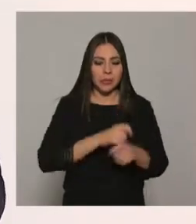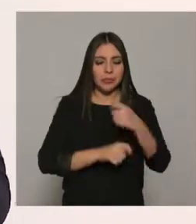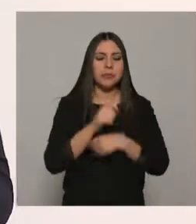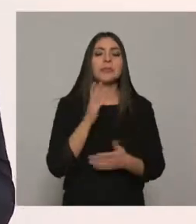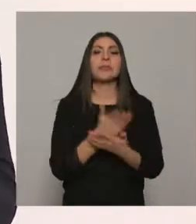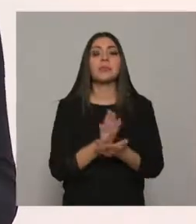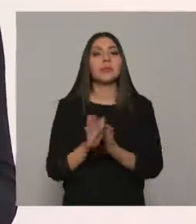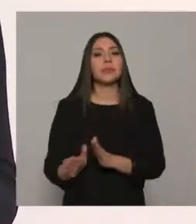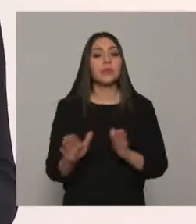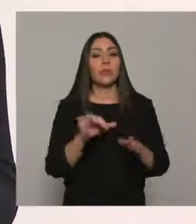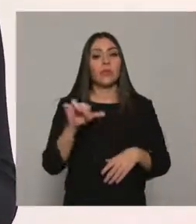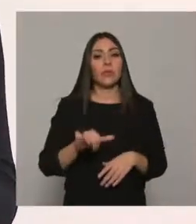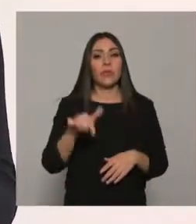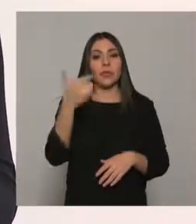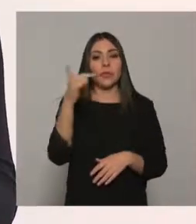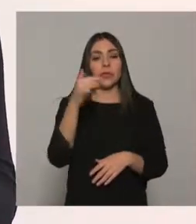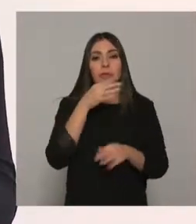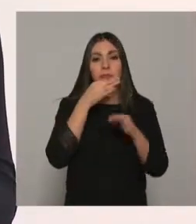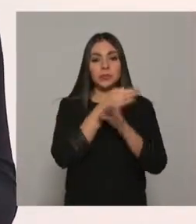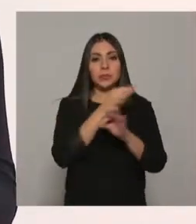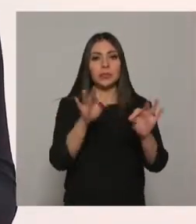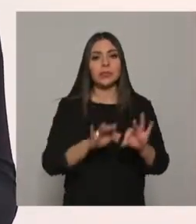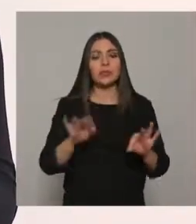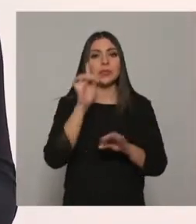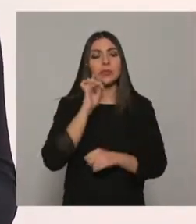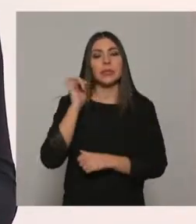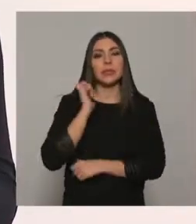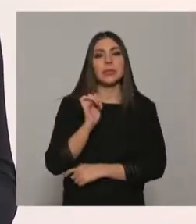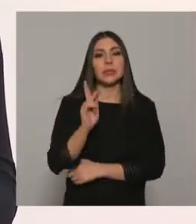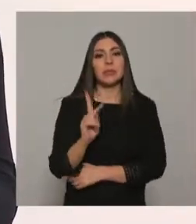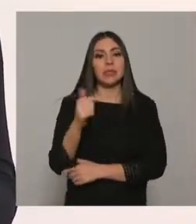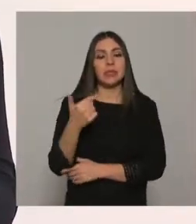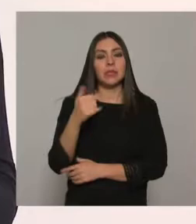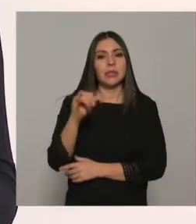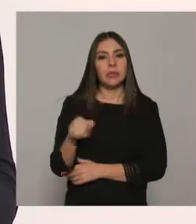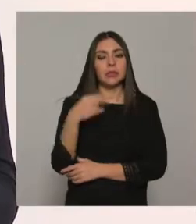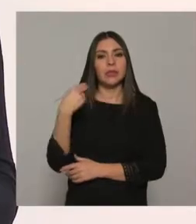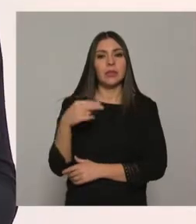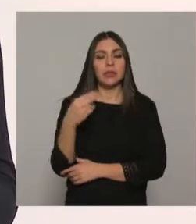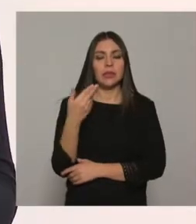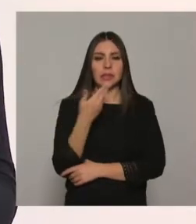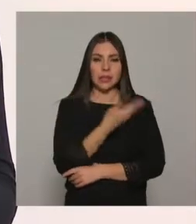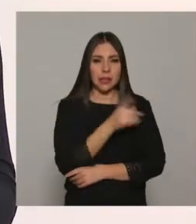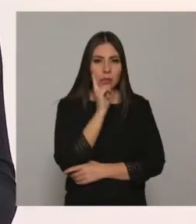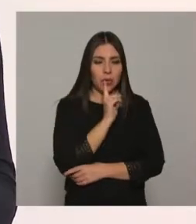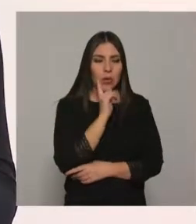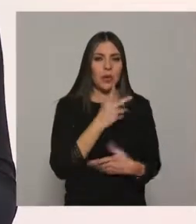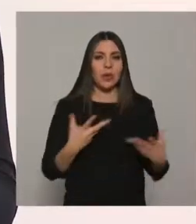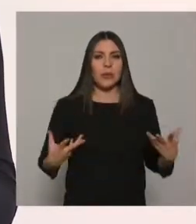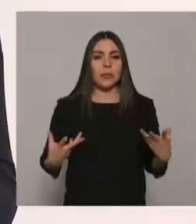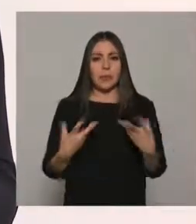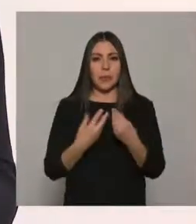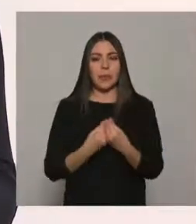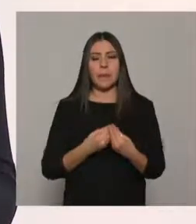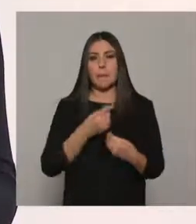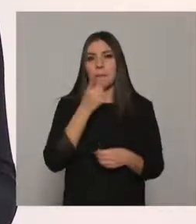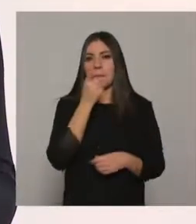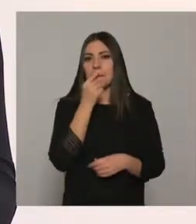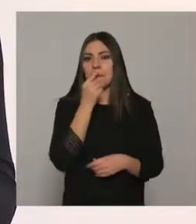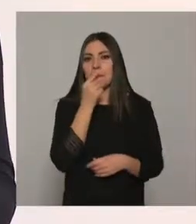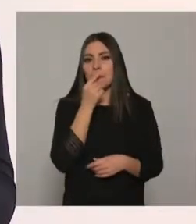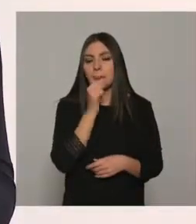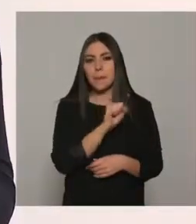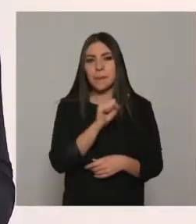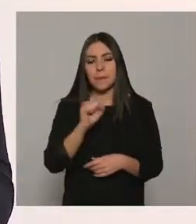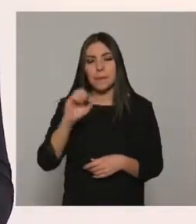anuncio importante. La Procuradora de Justicia Capitalina, junto con el secretario de Seguridad Ciudadana y el titular